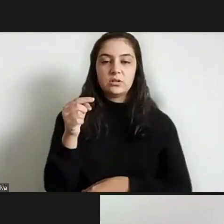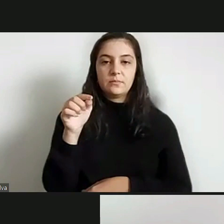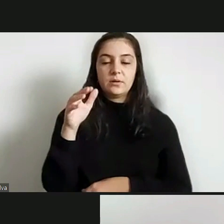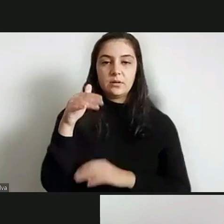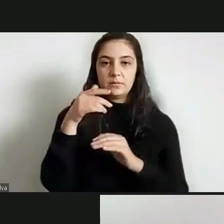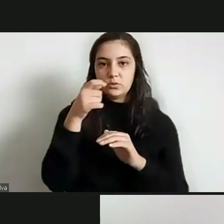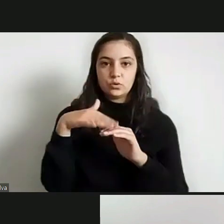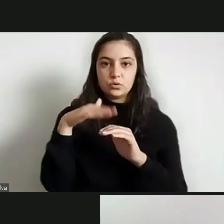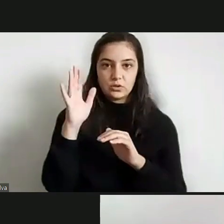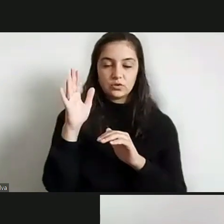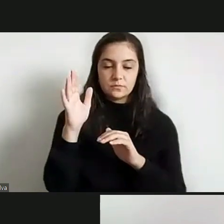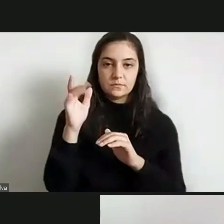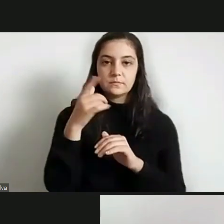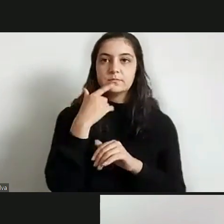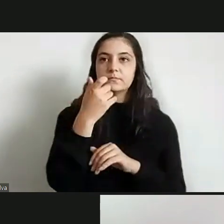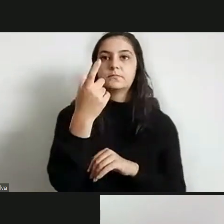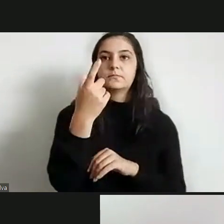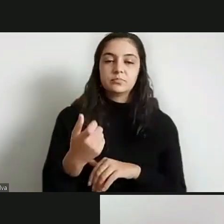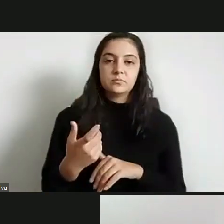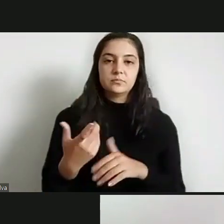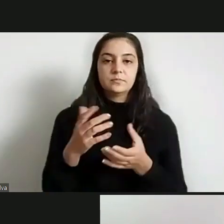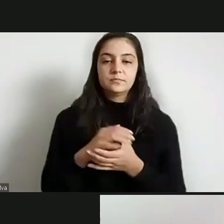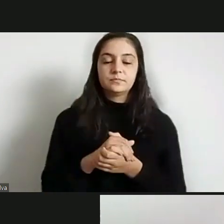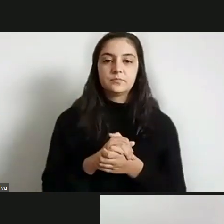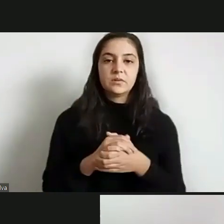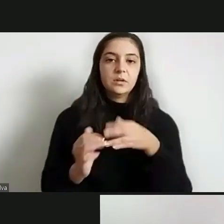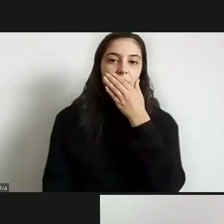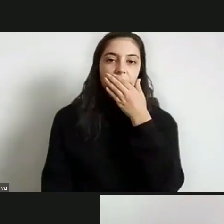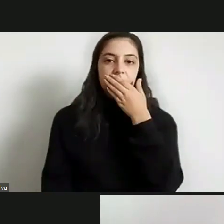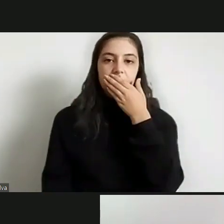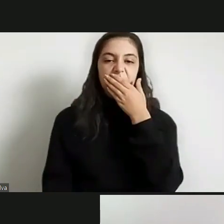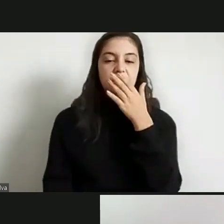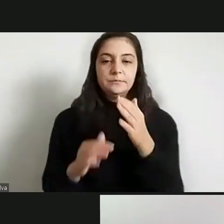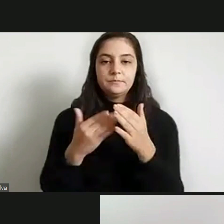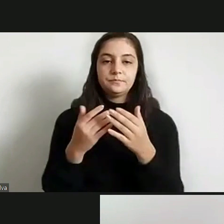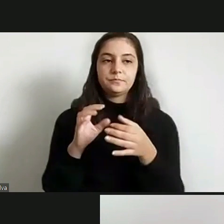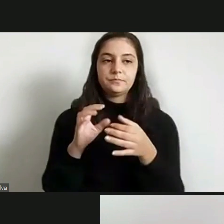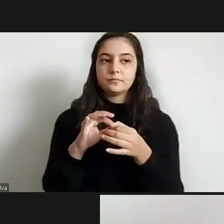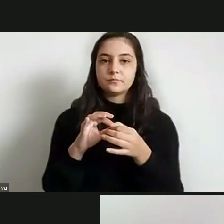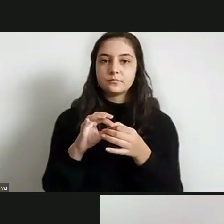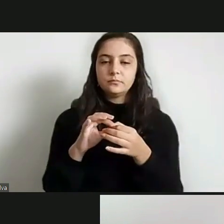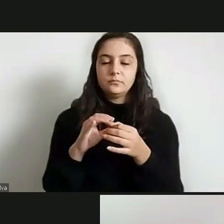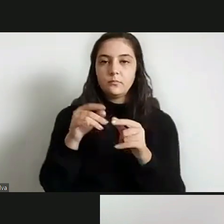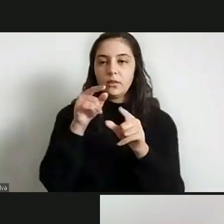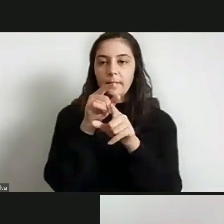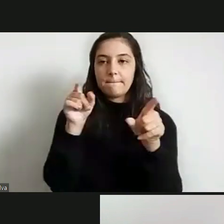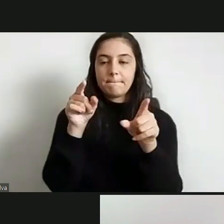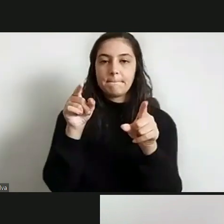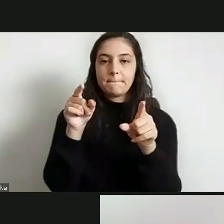50.000 encuestados. Las muestras que se hicieron para los países son